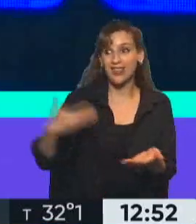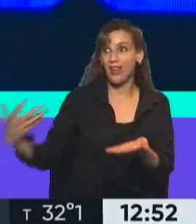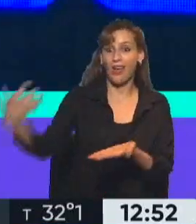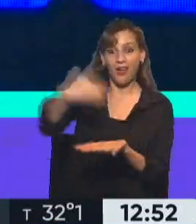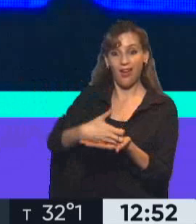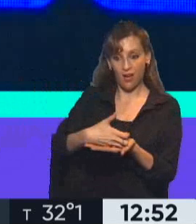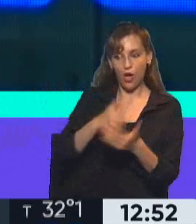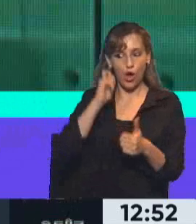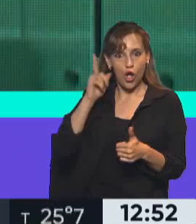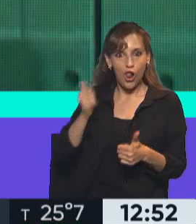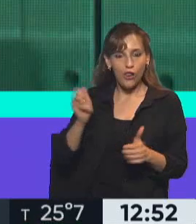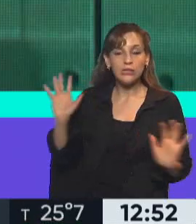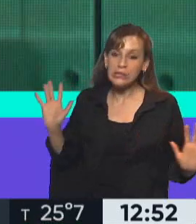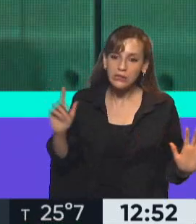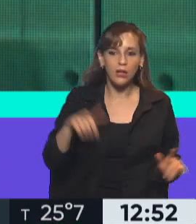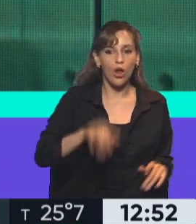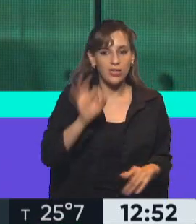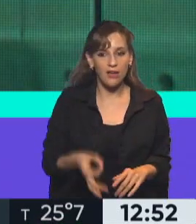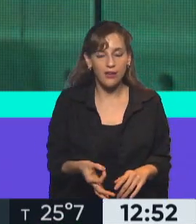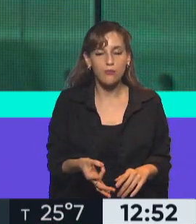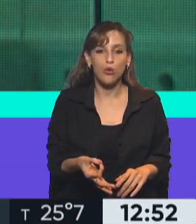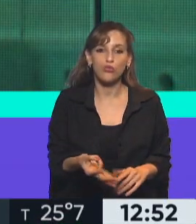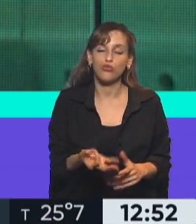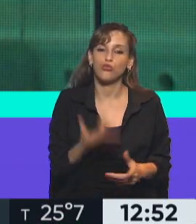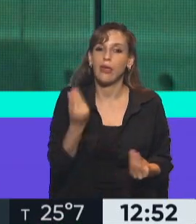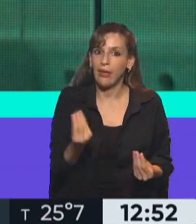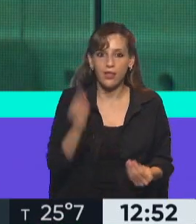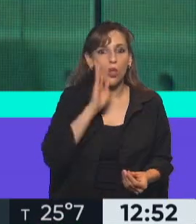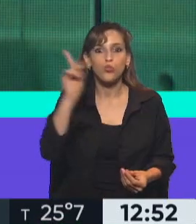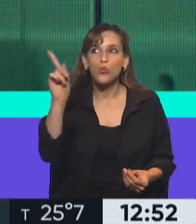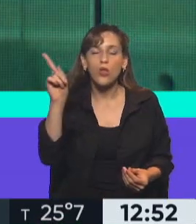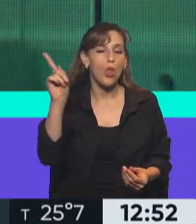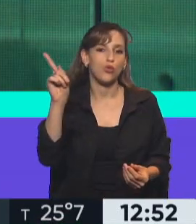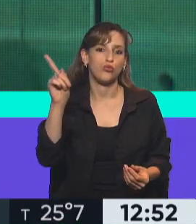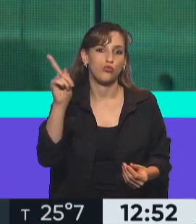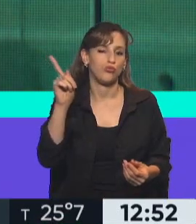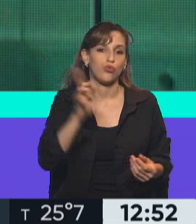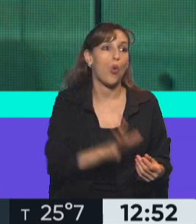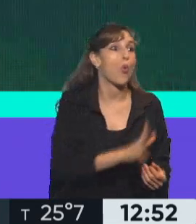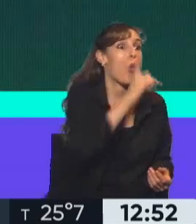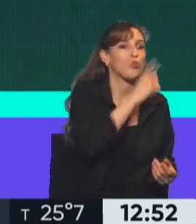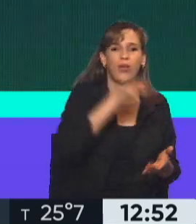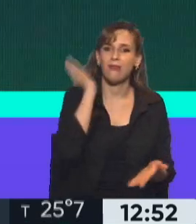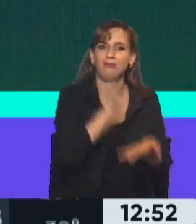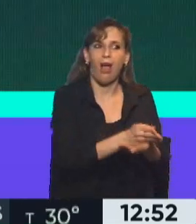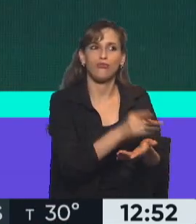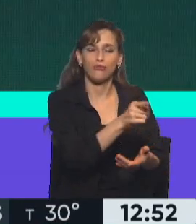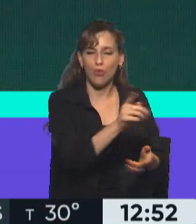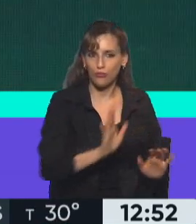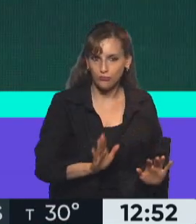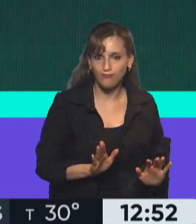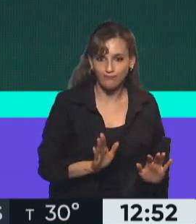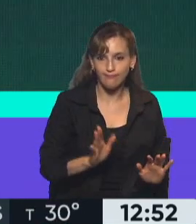Ahora nos enteramos y todos sabemos que Estados Unidos está aplicando sanciones a Rusia y precisamente estas